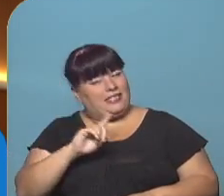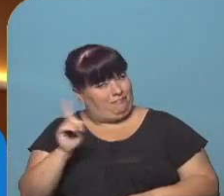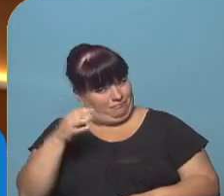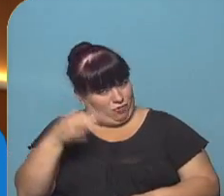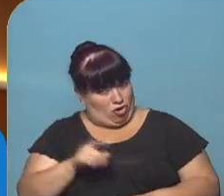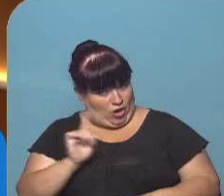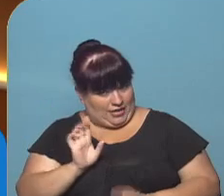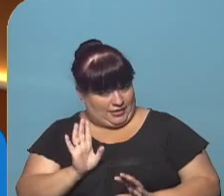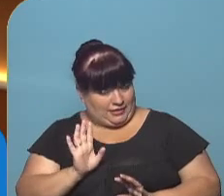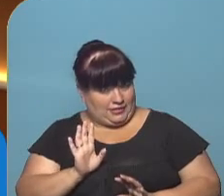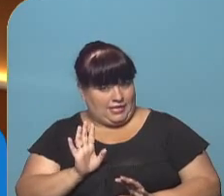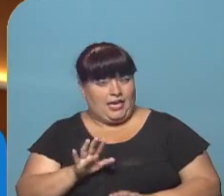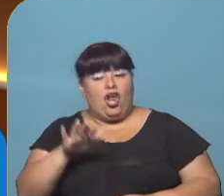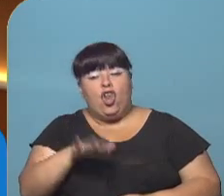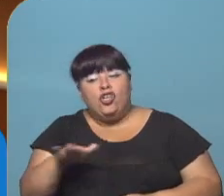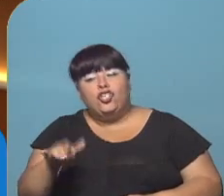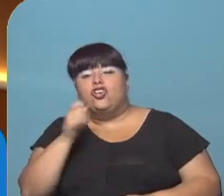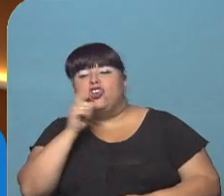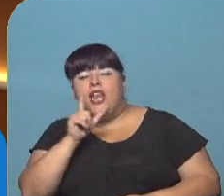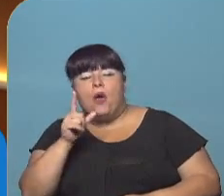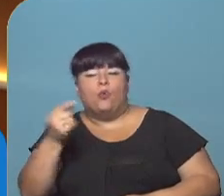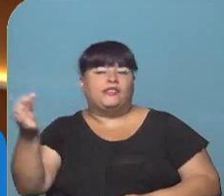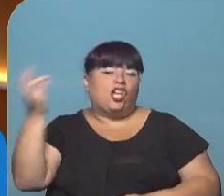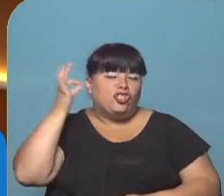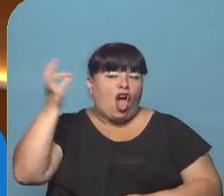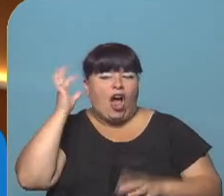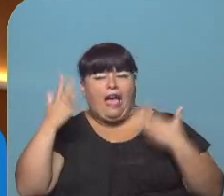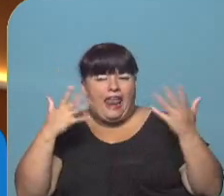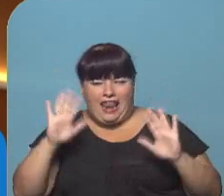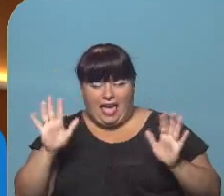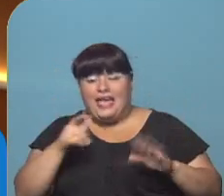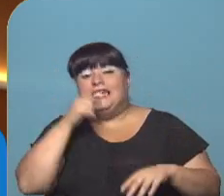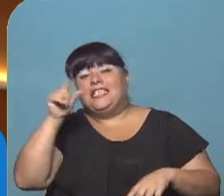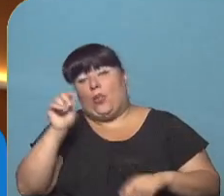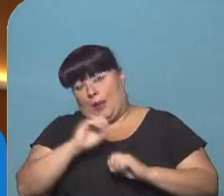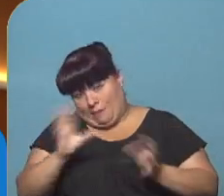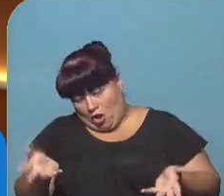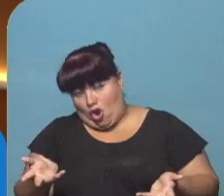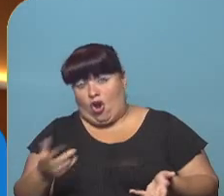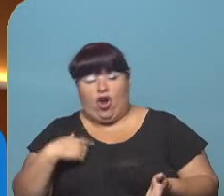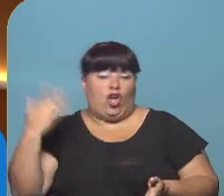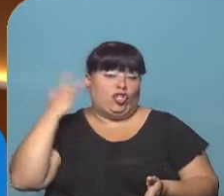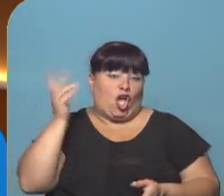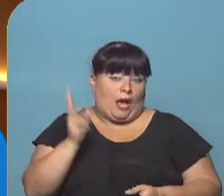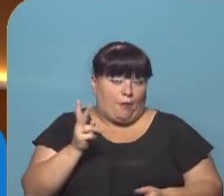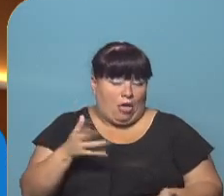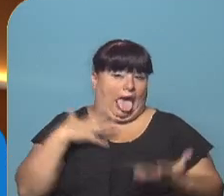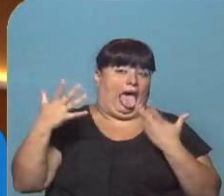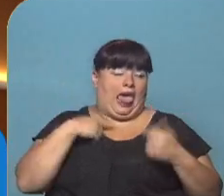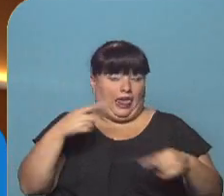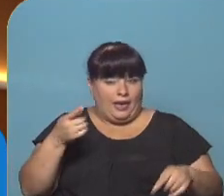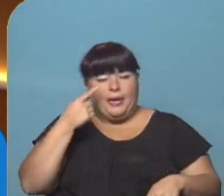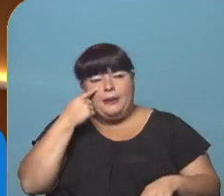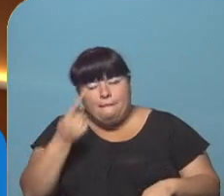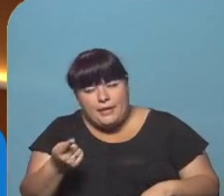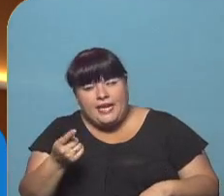no lo es tanto. El niño no le gusta que le metan nada en sus oídos. Y sobre todo si le duele, ¿no? Claro, no se deja tocar.